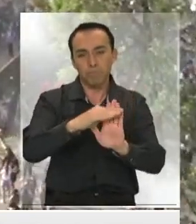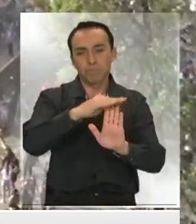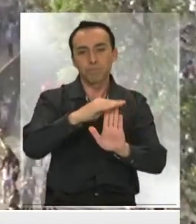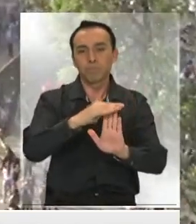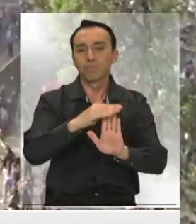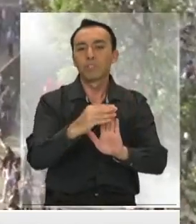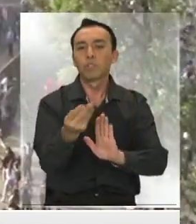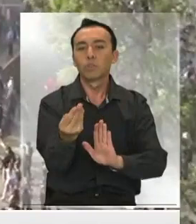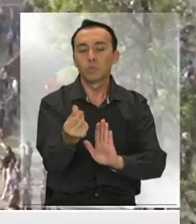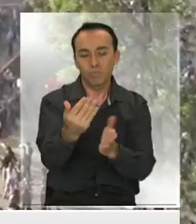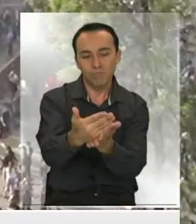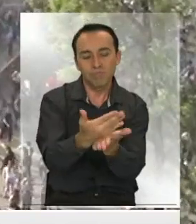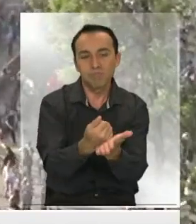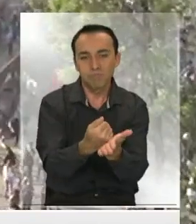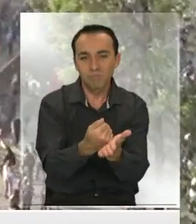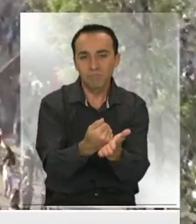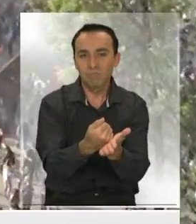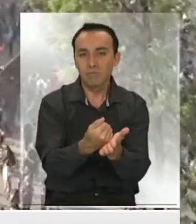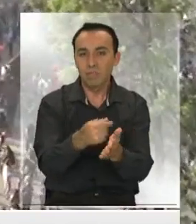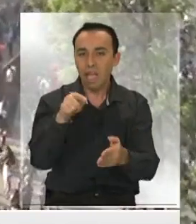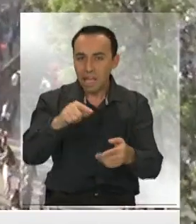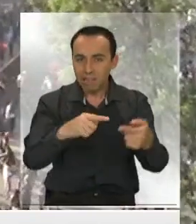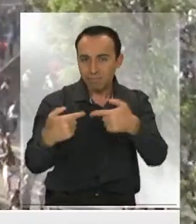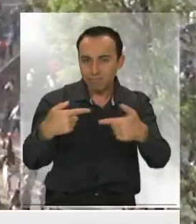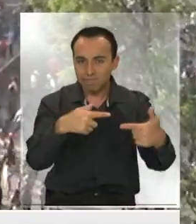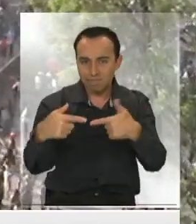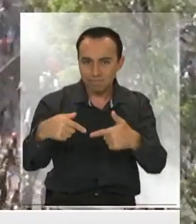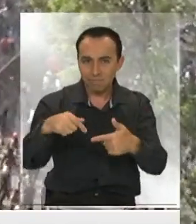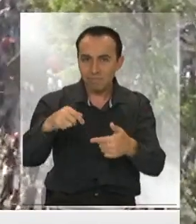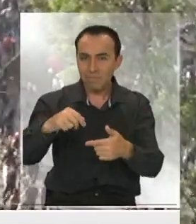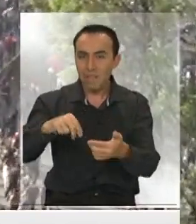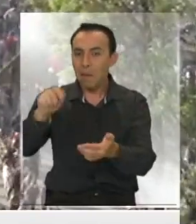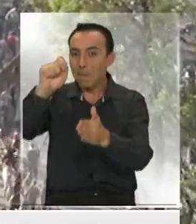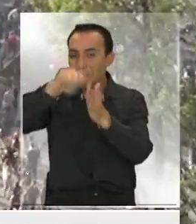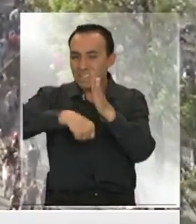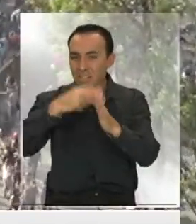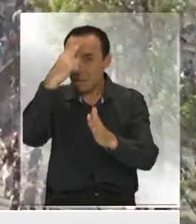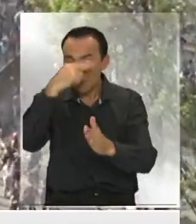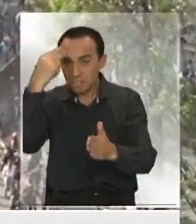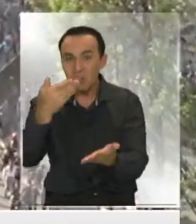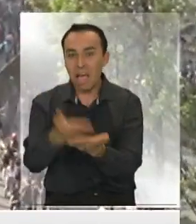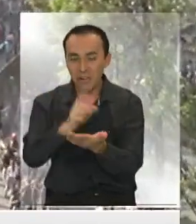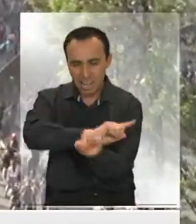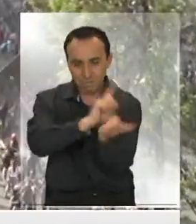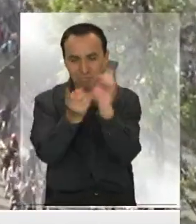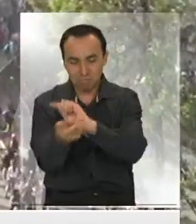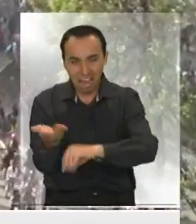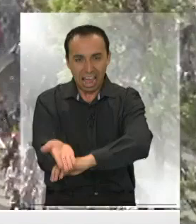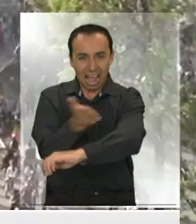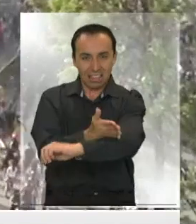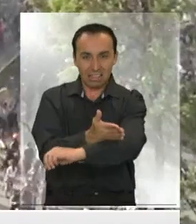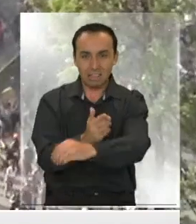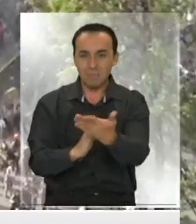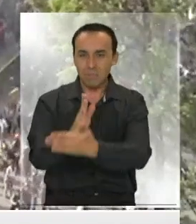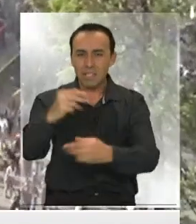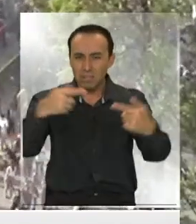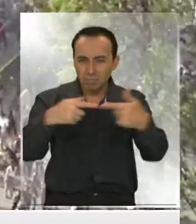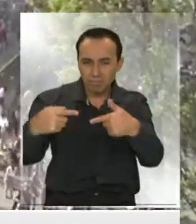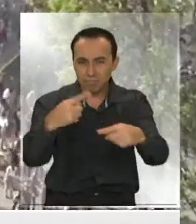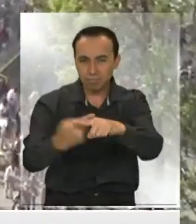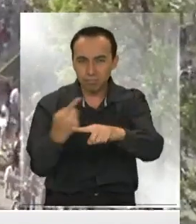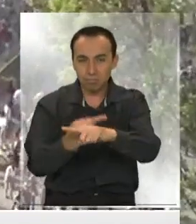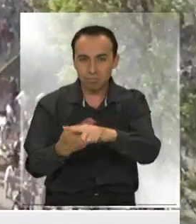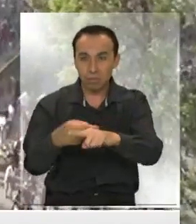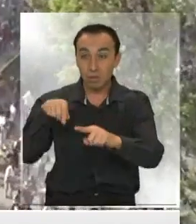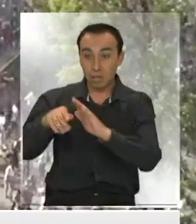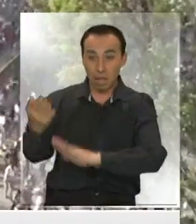mínimo, a diferencia de la discusión que se da generalmente en el mes de marzo y que se vaya a generar ahora. El día sábado, Andrónico Luksic había escrito un